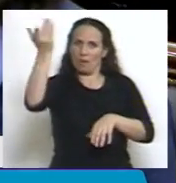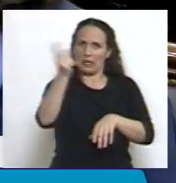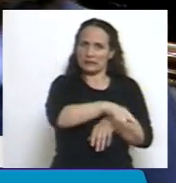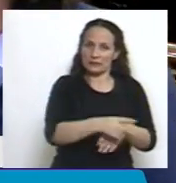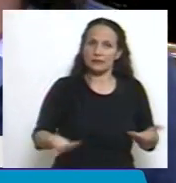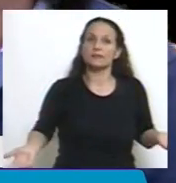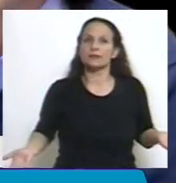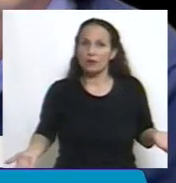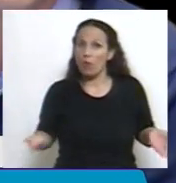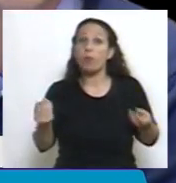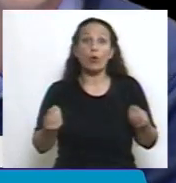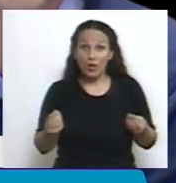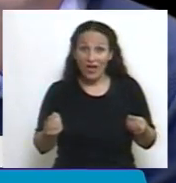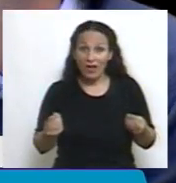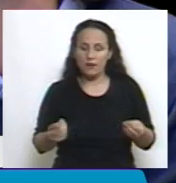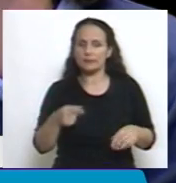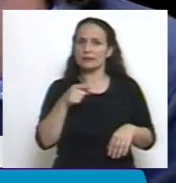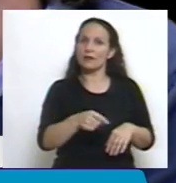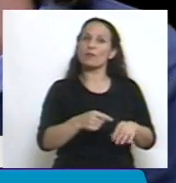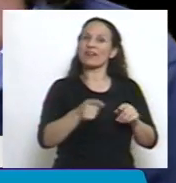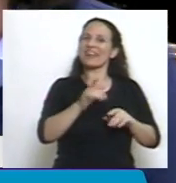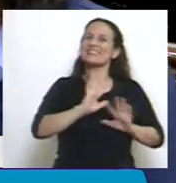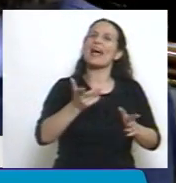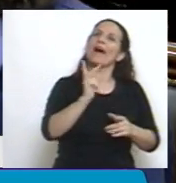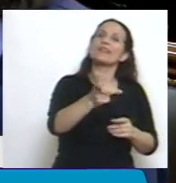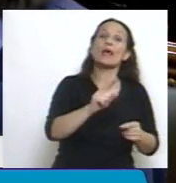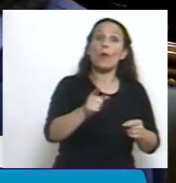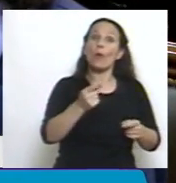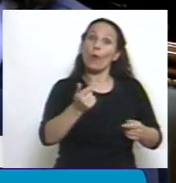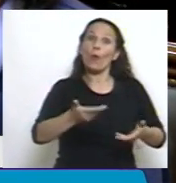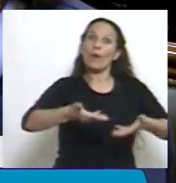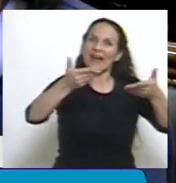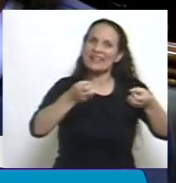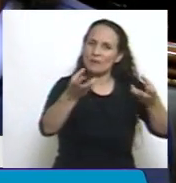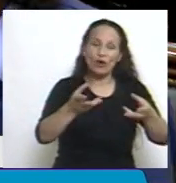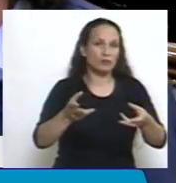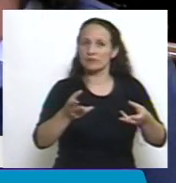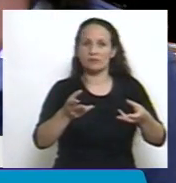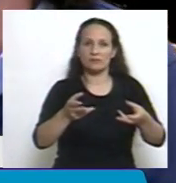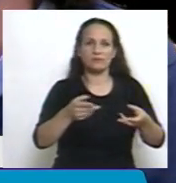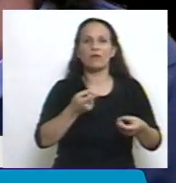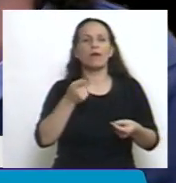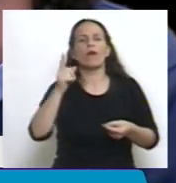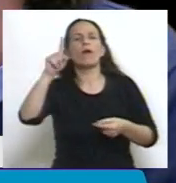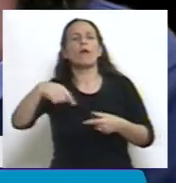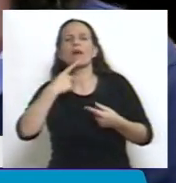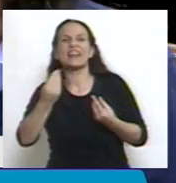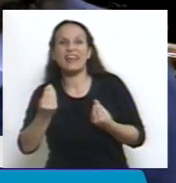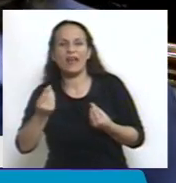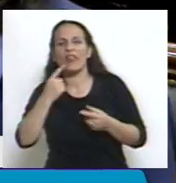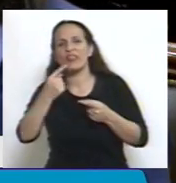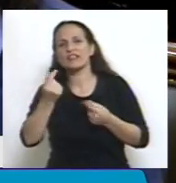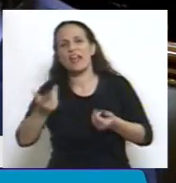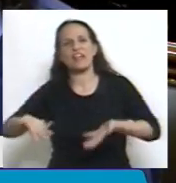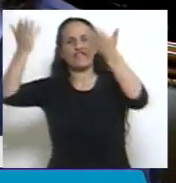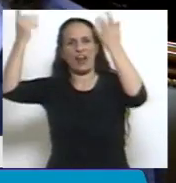qué? Porque a partir de entonces no se subestimaba el crecimiento, sino que lo que se subestimaba es la inflación. Del año